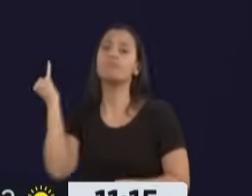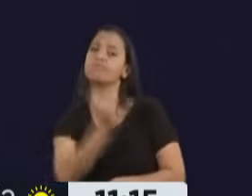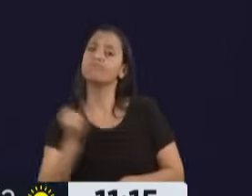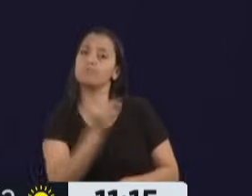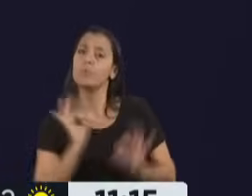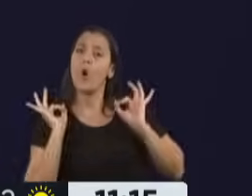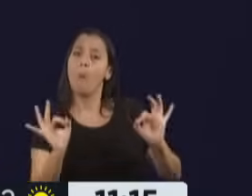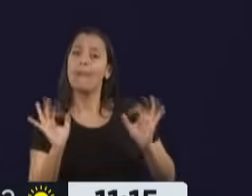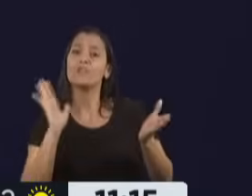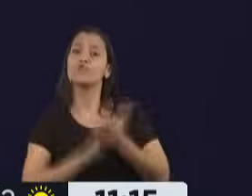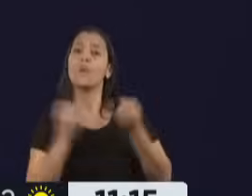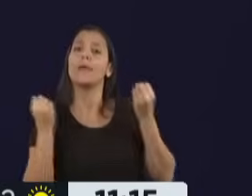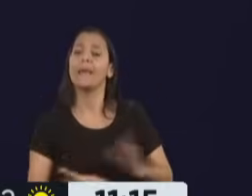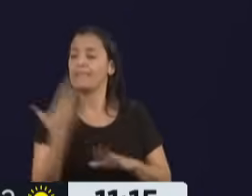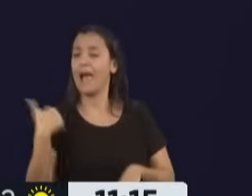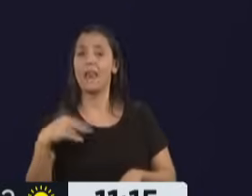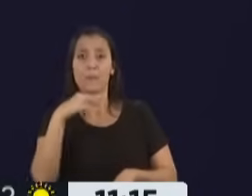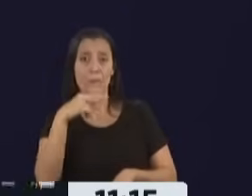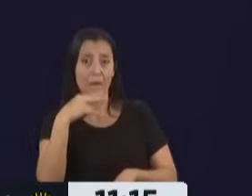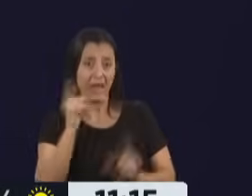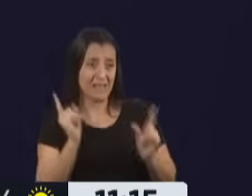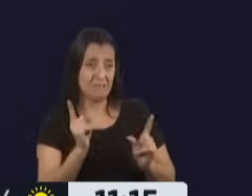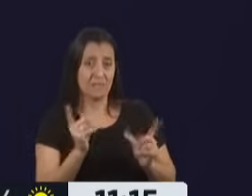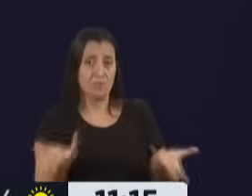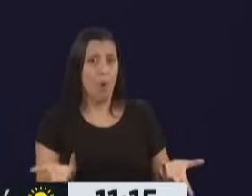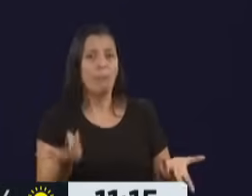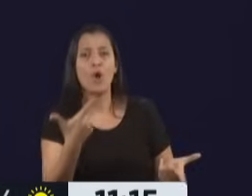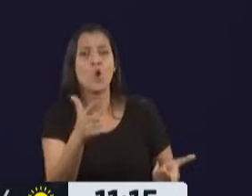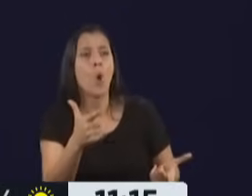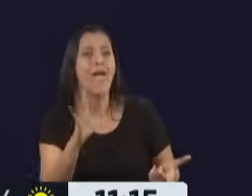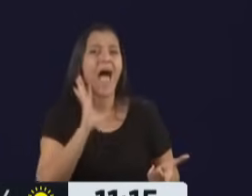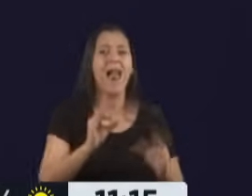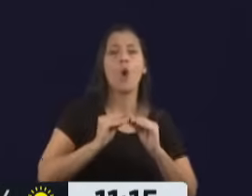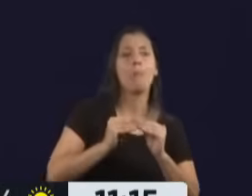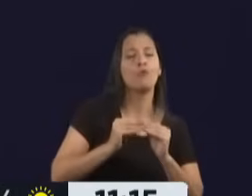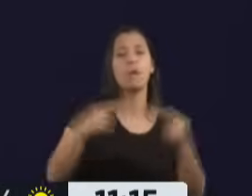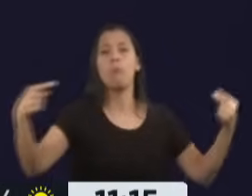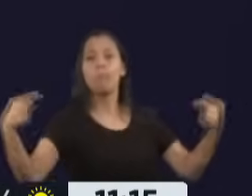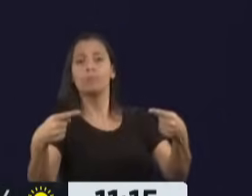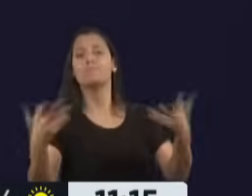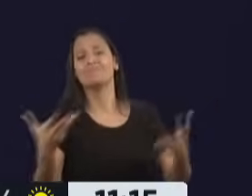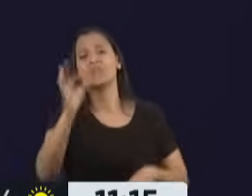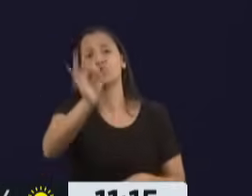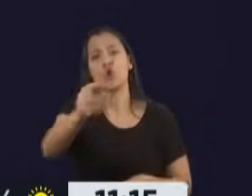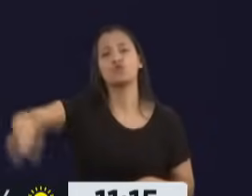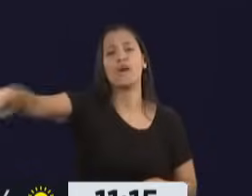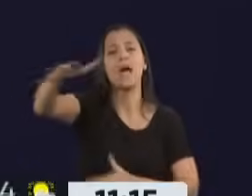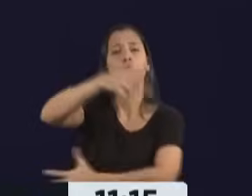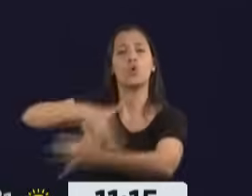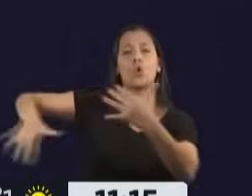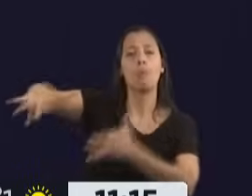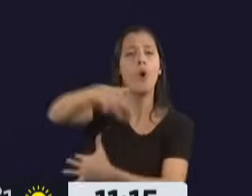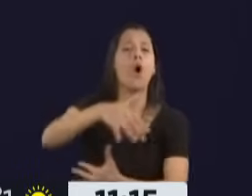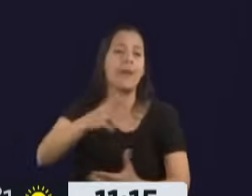lo sucedido allí en el evento de la mezquita, pero no hubo más que eso. Entiendo que hubo alguna versión, de hecho me lo han preguntado varios